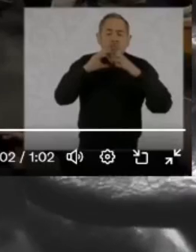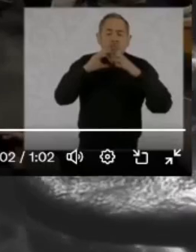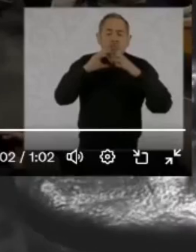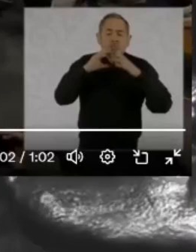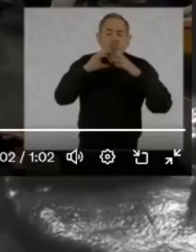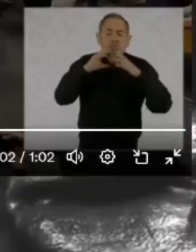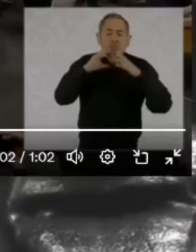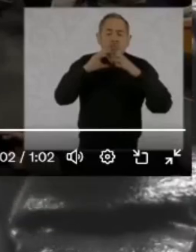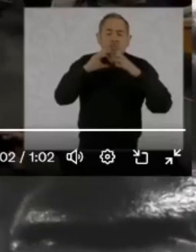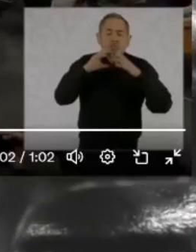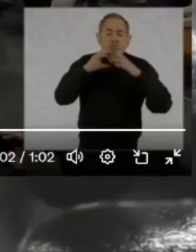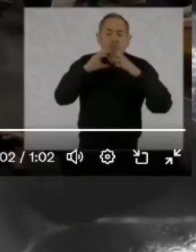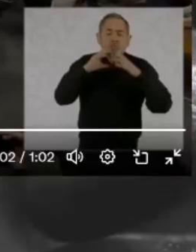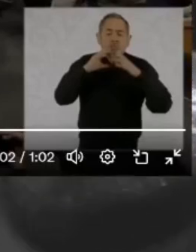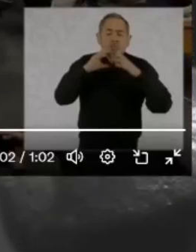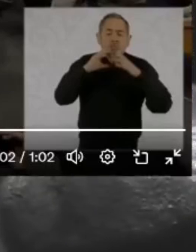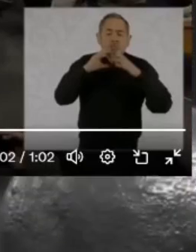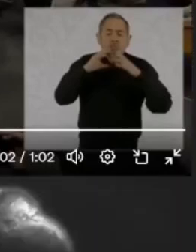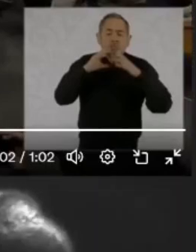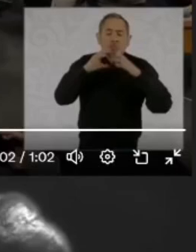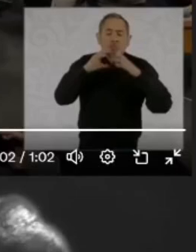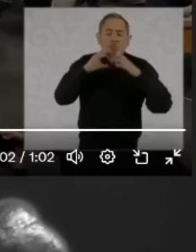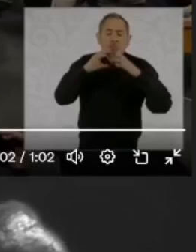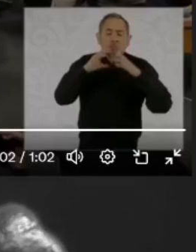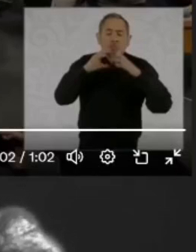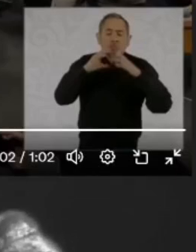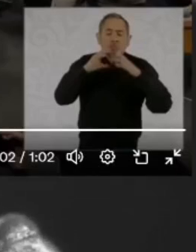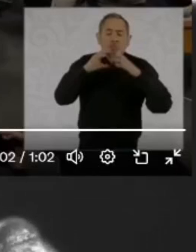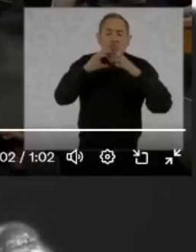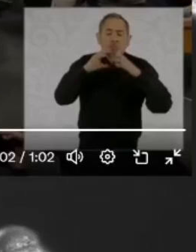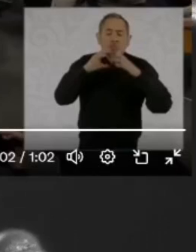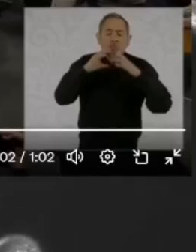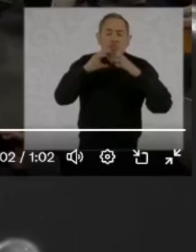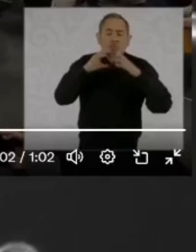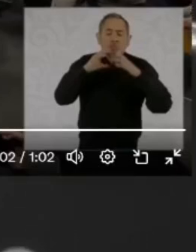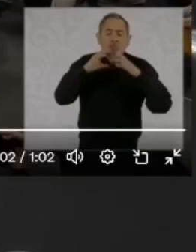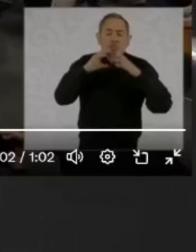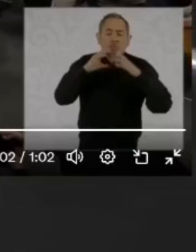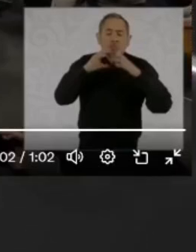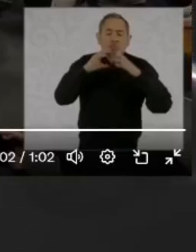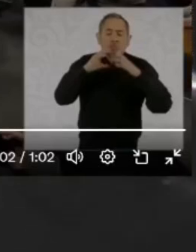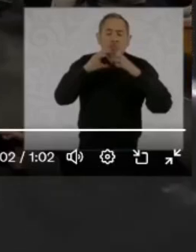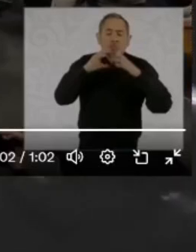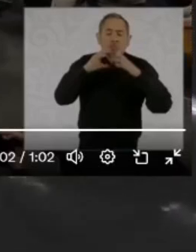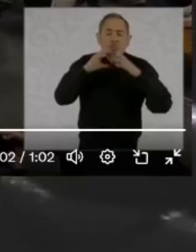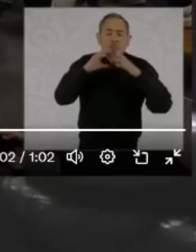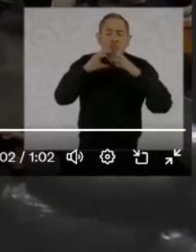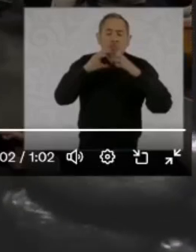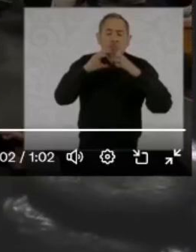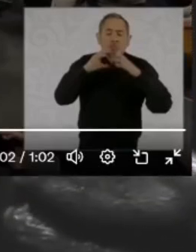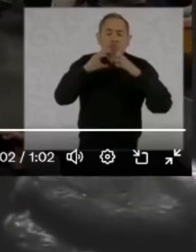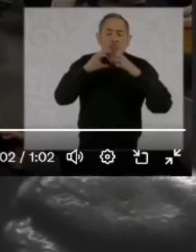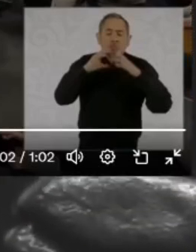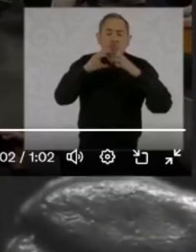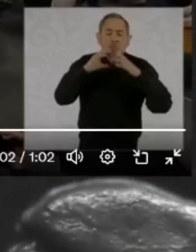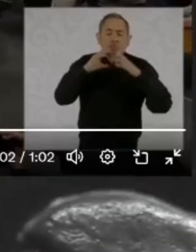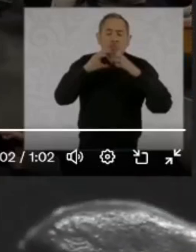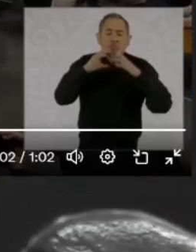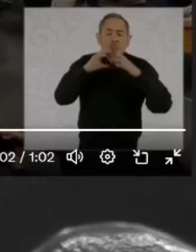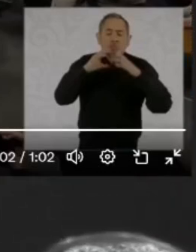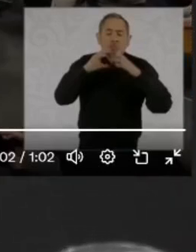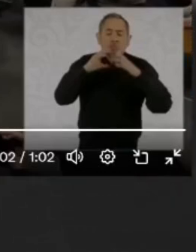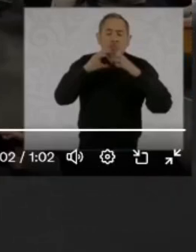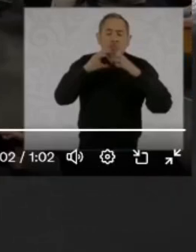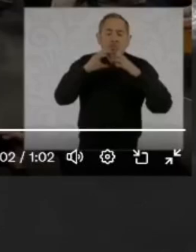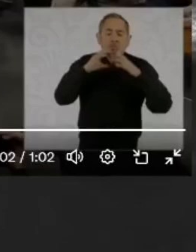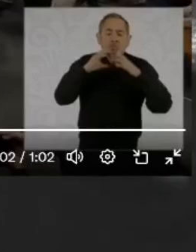regresó a vivir con ellos porque en su pueblo hacía mucho frío. Creo que la señora era de Hidalgo, si no me equivoco, y se regresó y ellos estuvieron con el